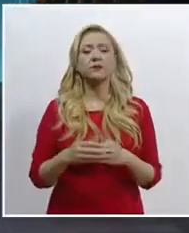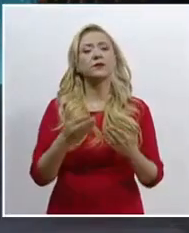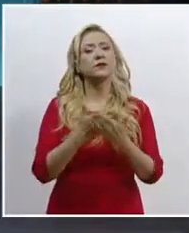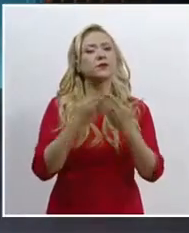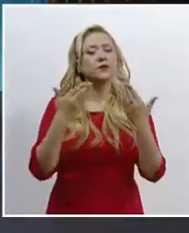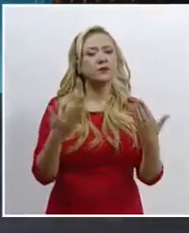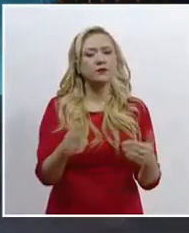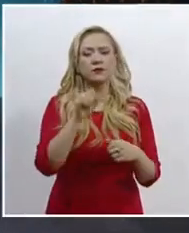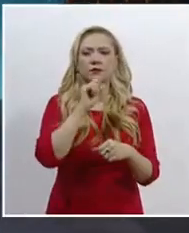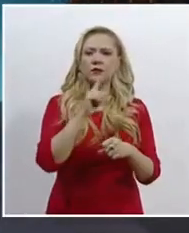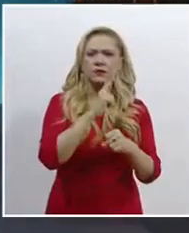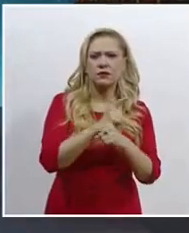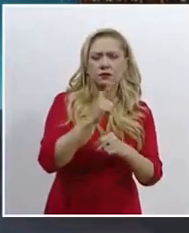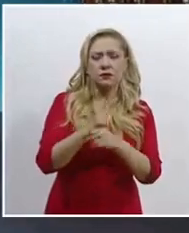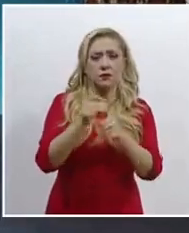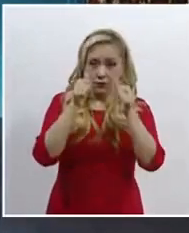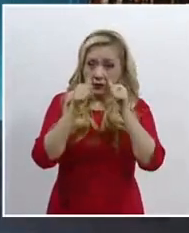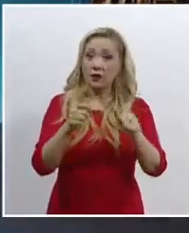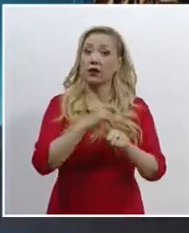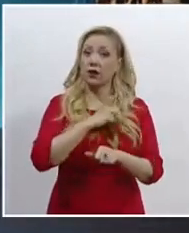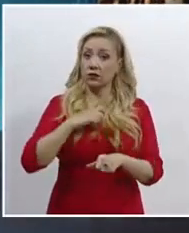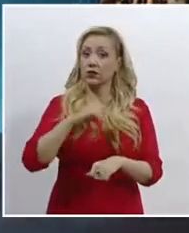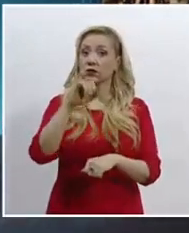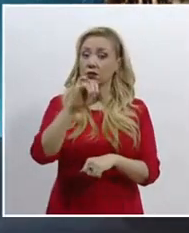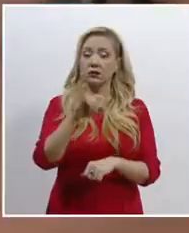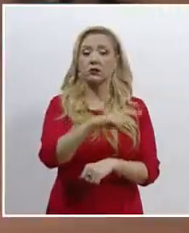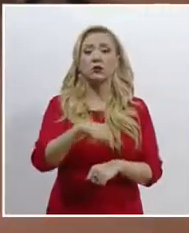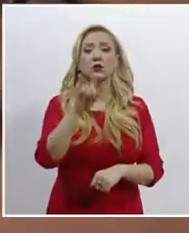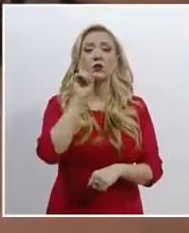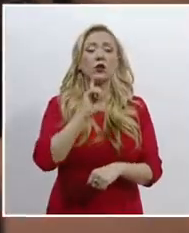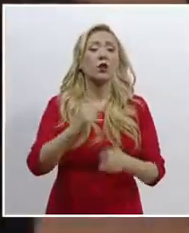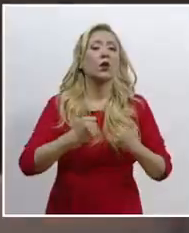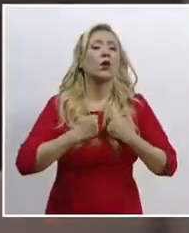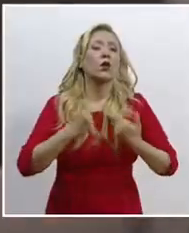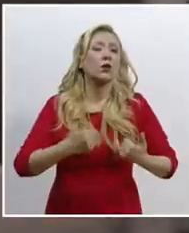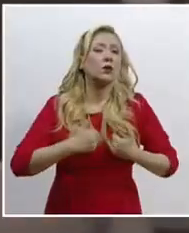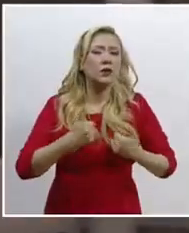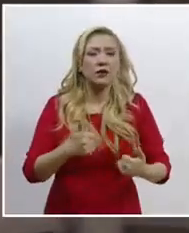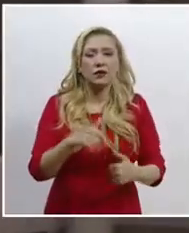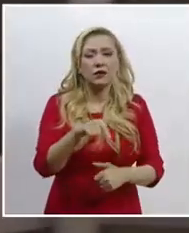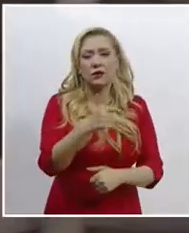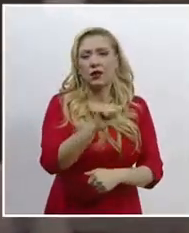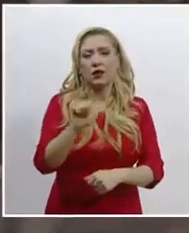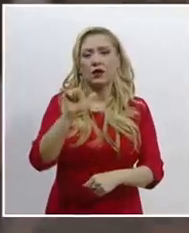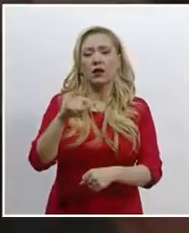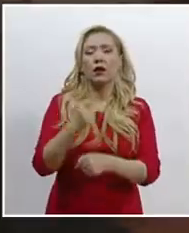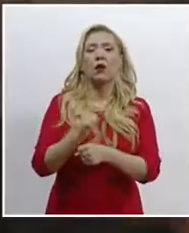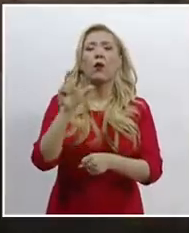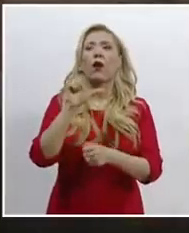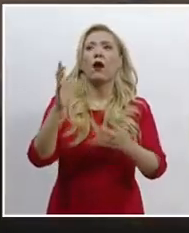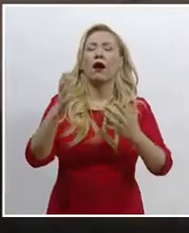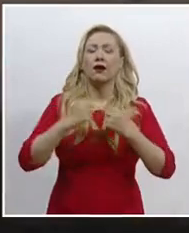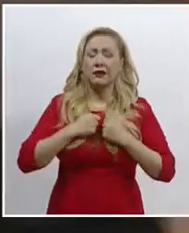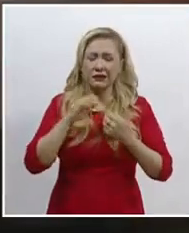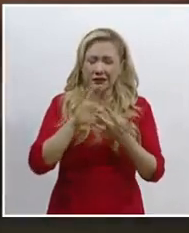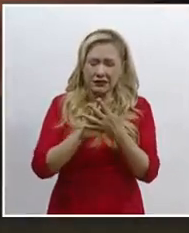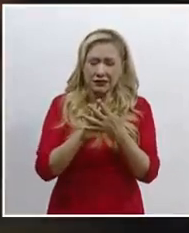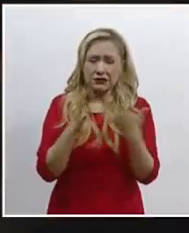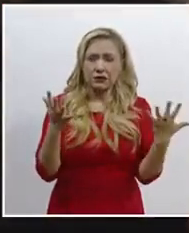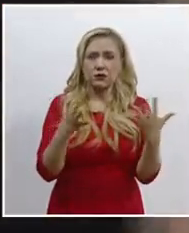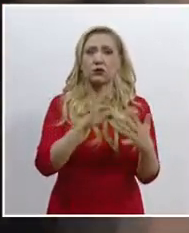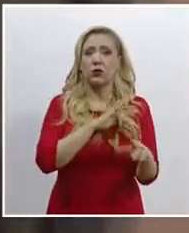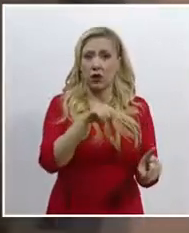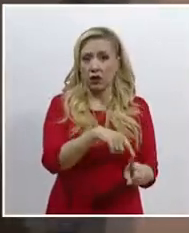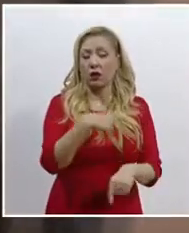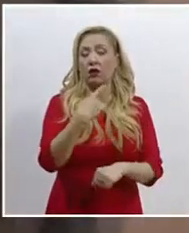Y se deben detectar y atender las vulnerabilidades de las mujeres adolescentes en conflicto con la ley, pues estas pueden ser un factor de riesgo